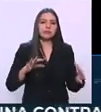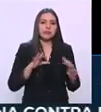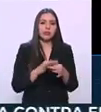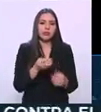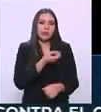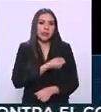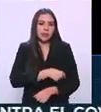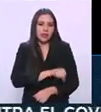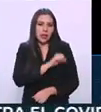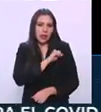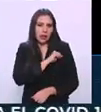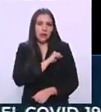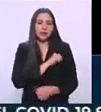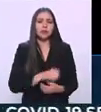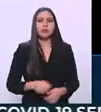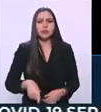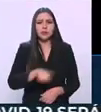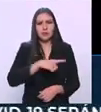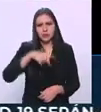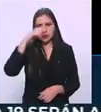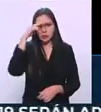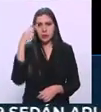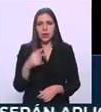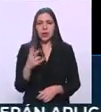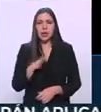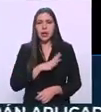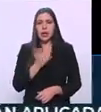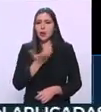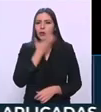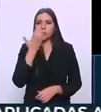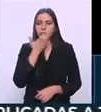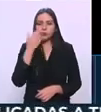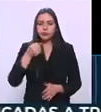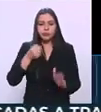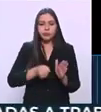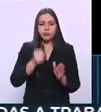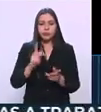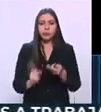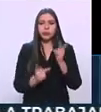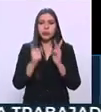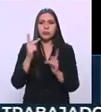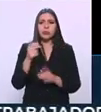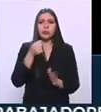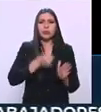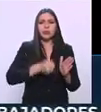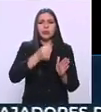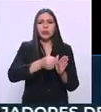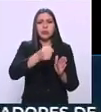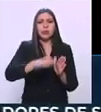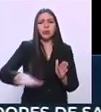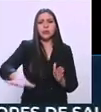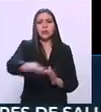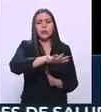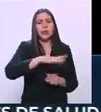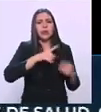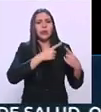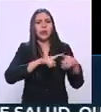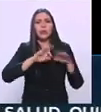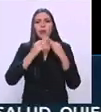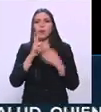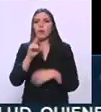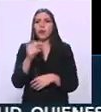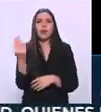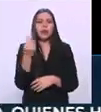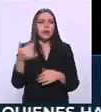un sistema tradicional mexicano de producción de alimentos sin dañar el ambiente, que es la milpa, con sus diferentes manifestaciones en